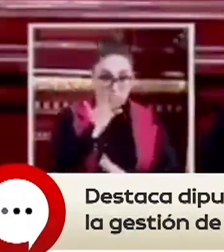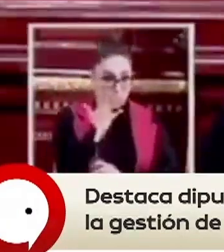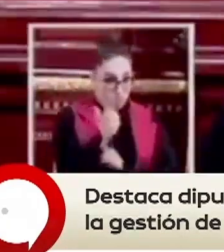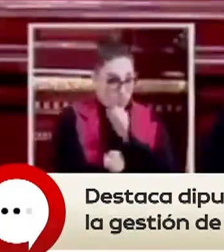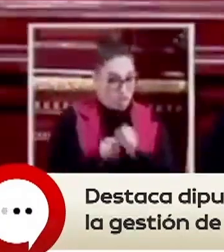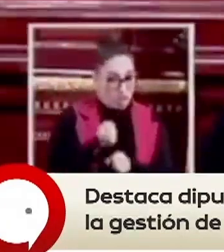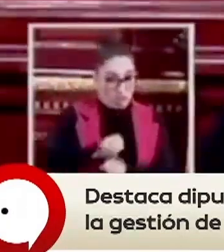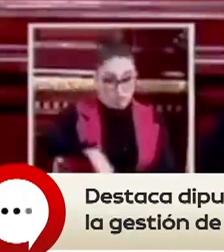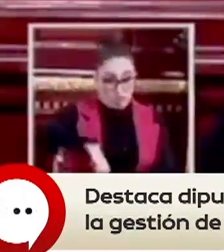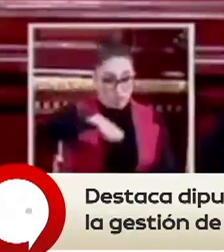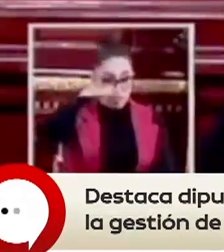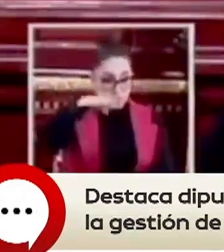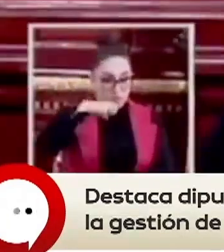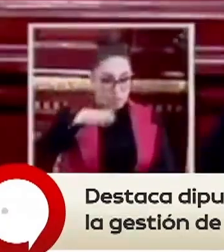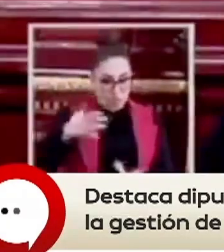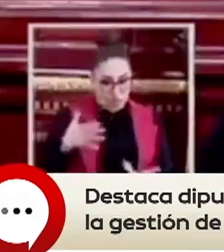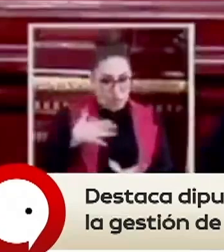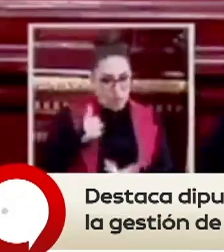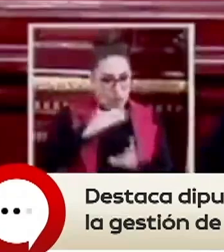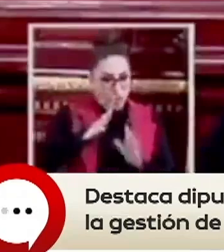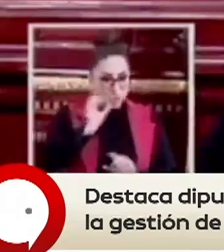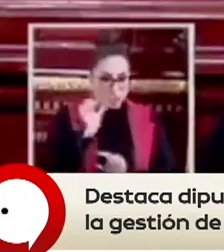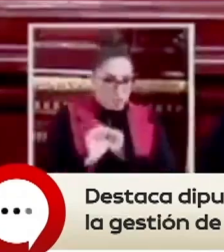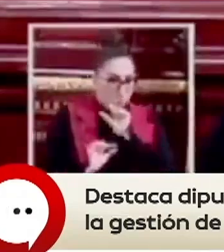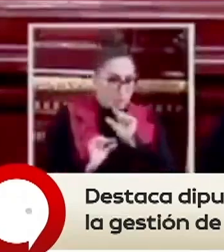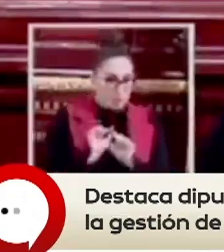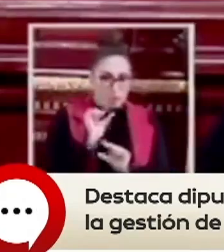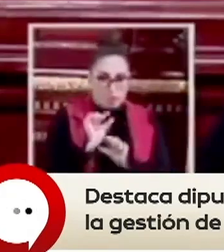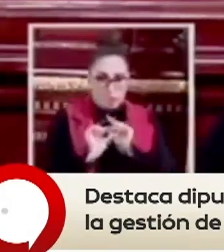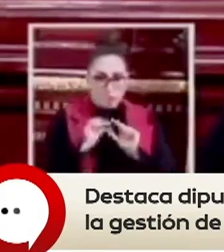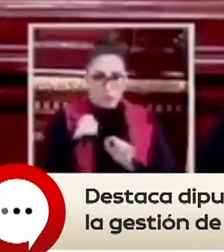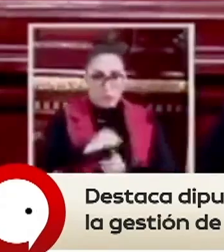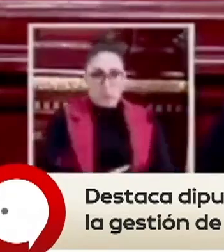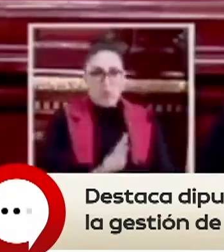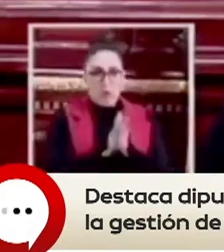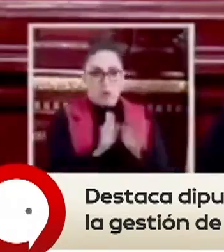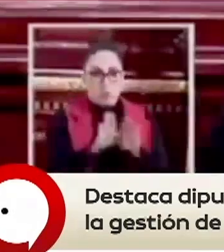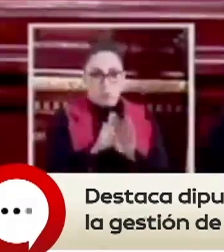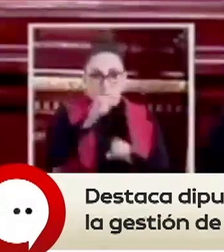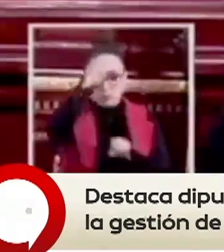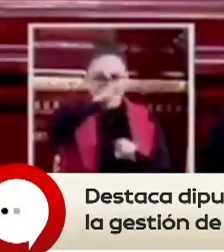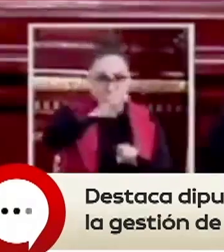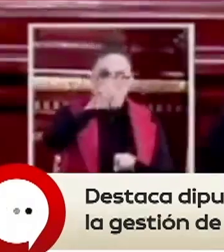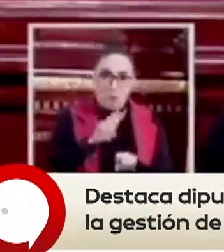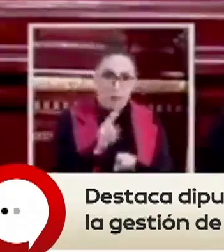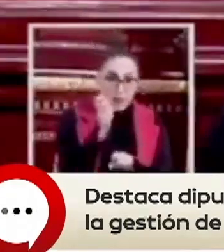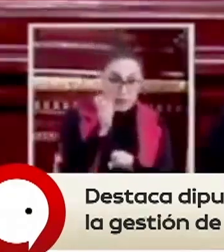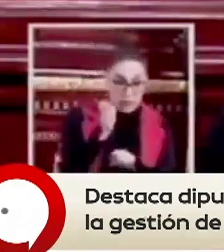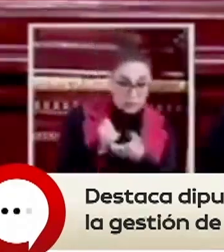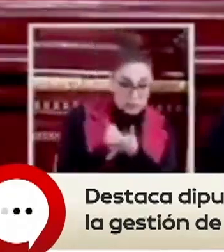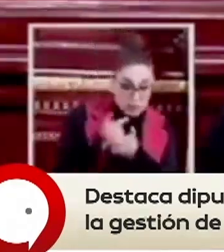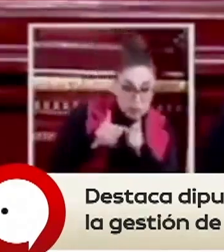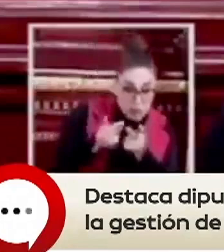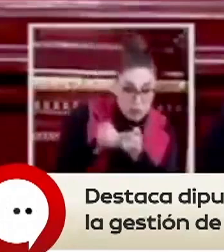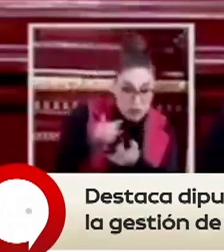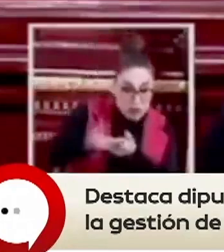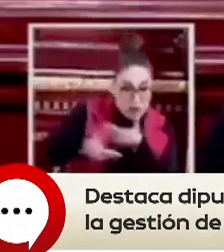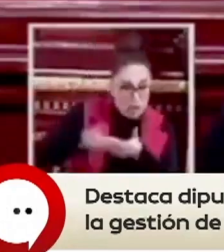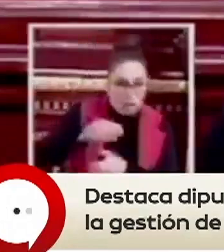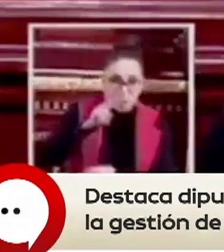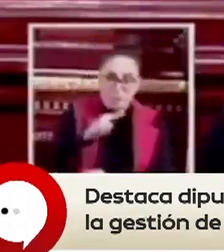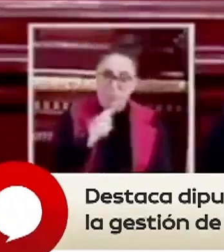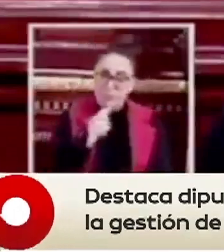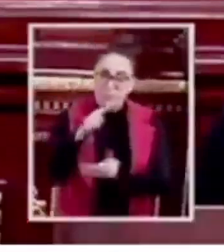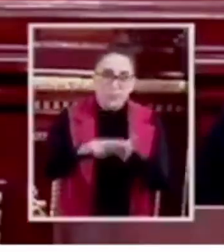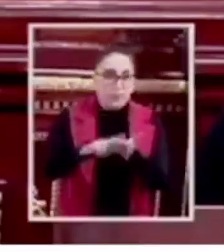todos los años que le he huido al canto de los sirenos, no lo vale. No hay nada más valioso